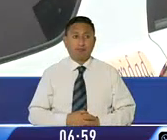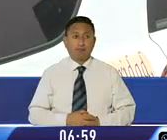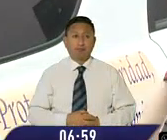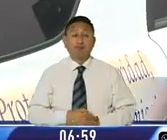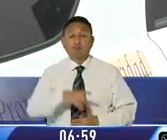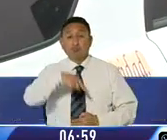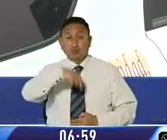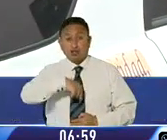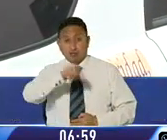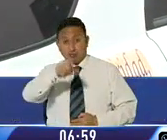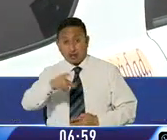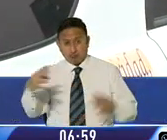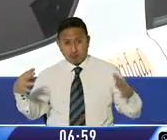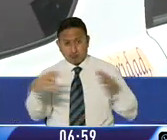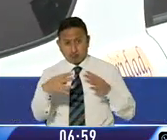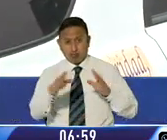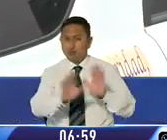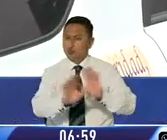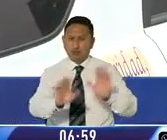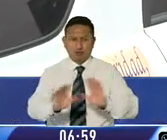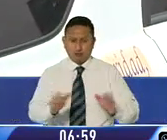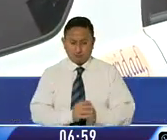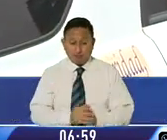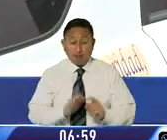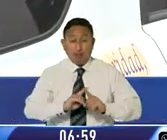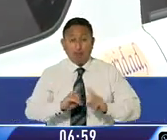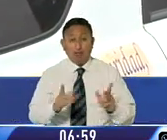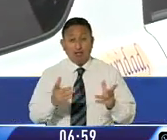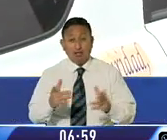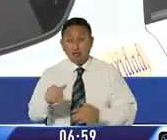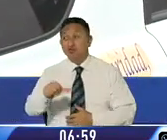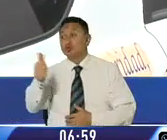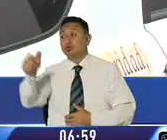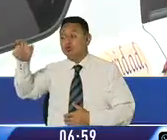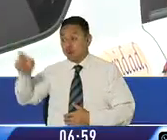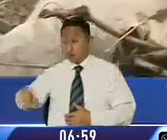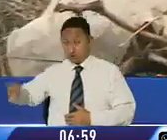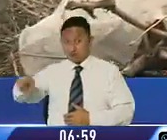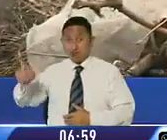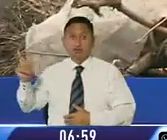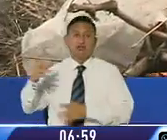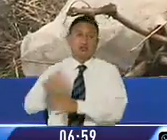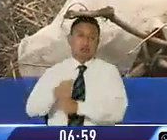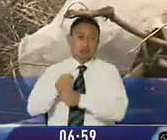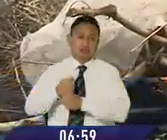menos queremos es enfrentarnos con la ciudadanía, pero nosotros tenemos que brindar seguridad al resto de personas.